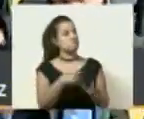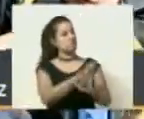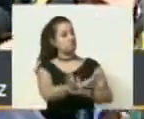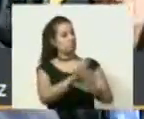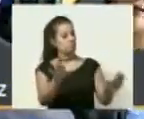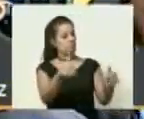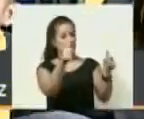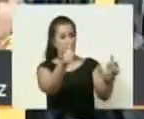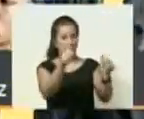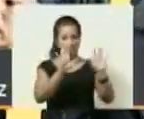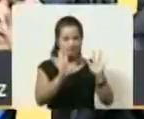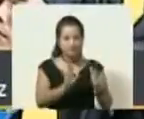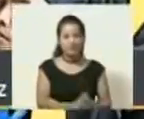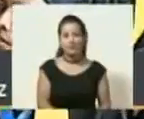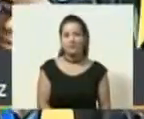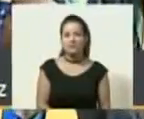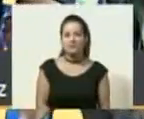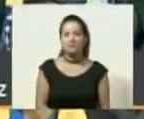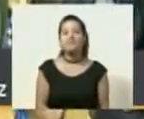Hoy estamos graduando